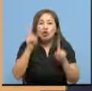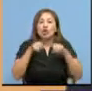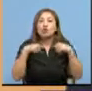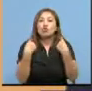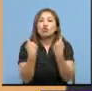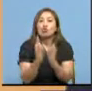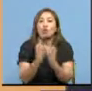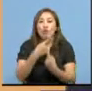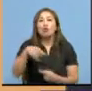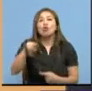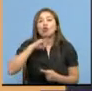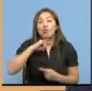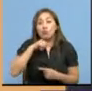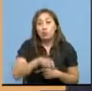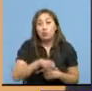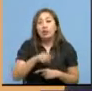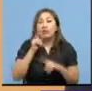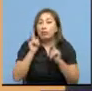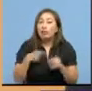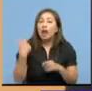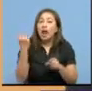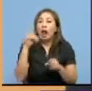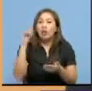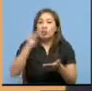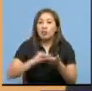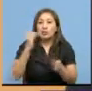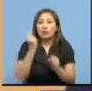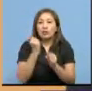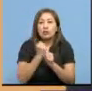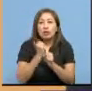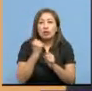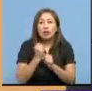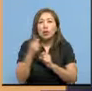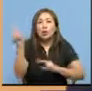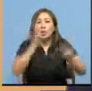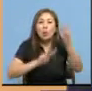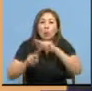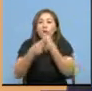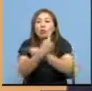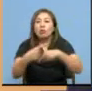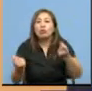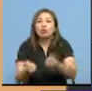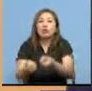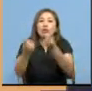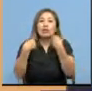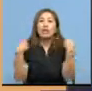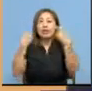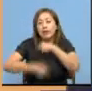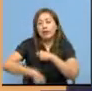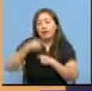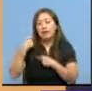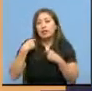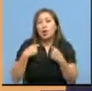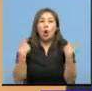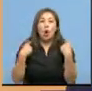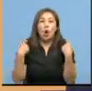jujuy y otra cosa que estamos haciendo estamos buscando donaciones de lo que es elementos de abrigo todo lo que es